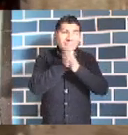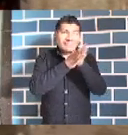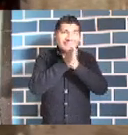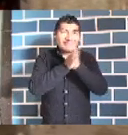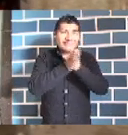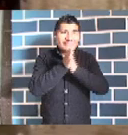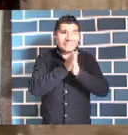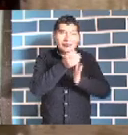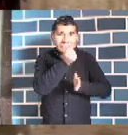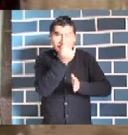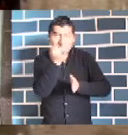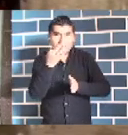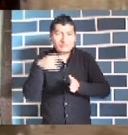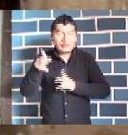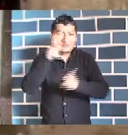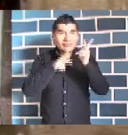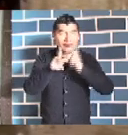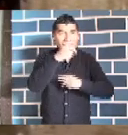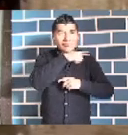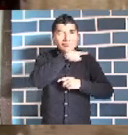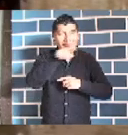de los demás